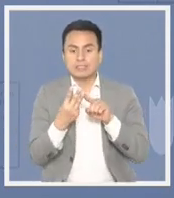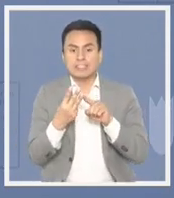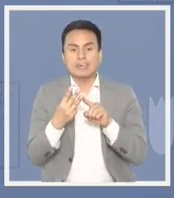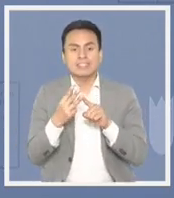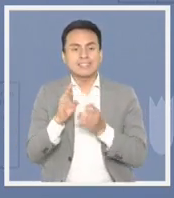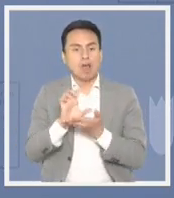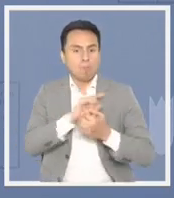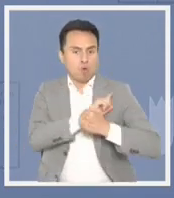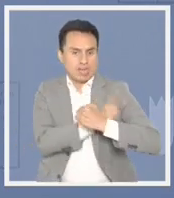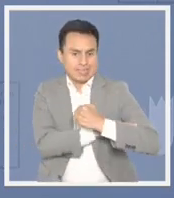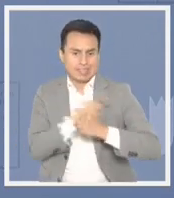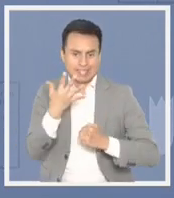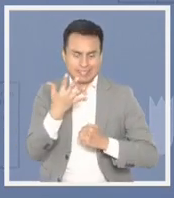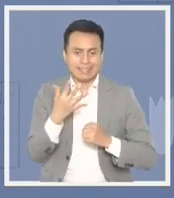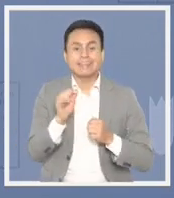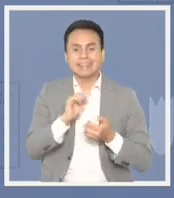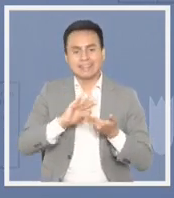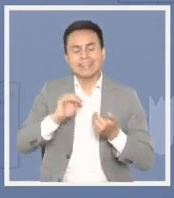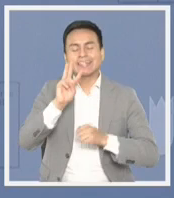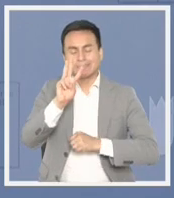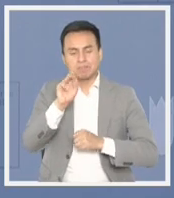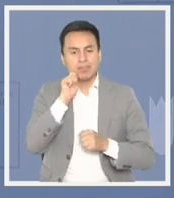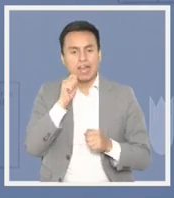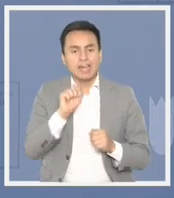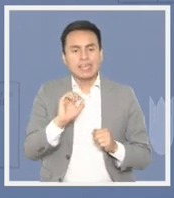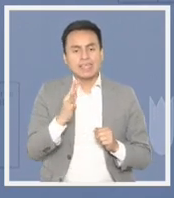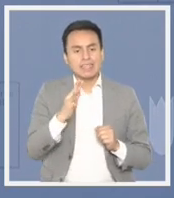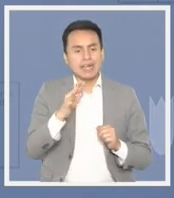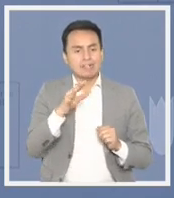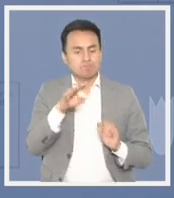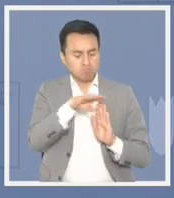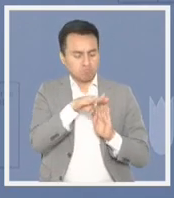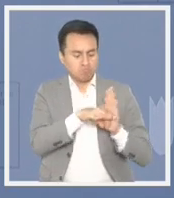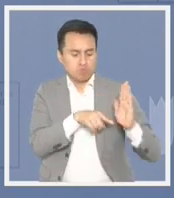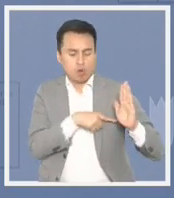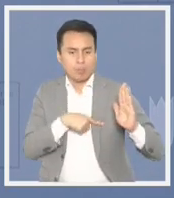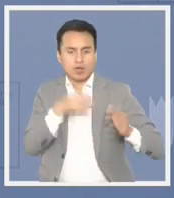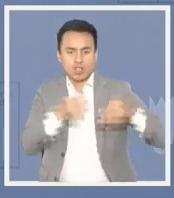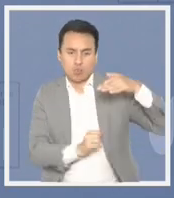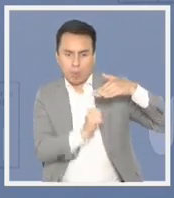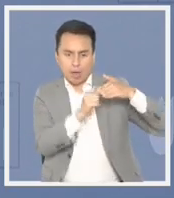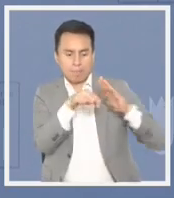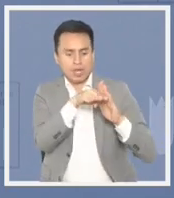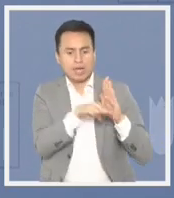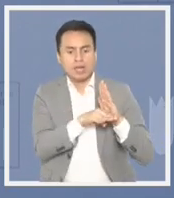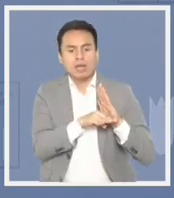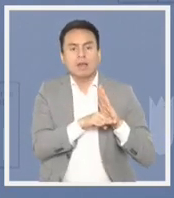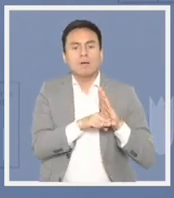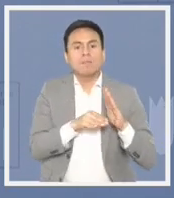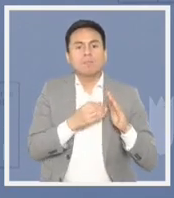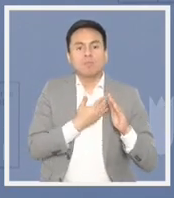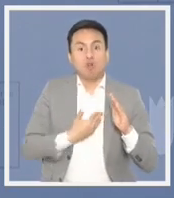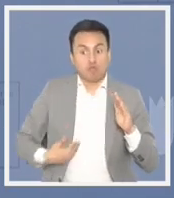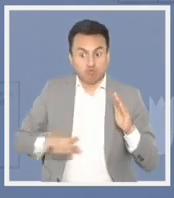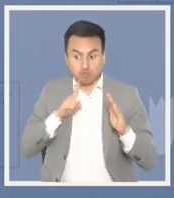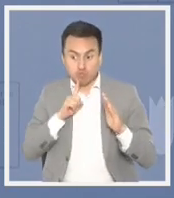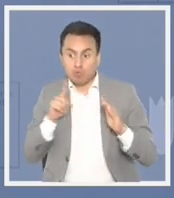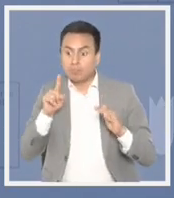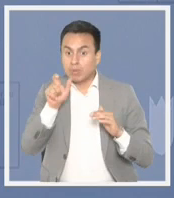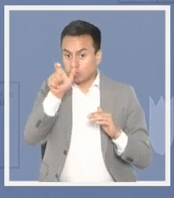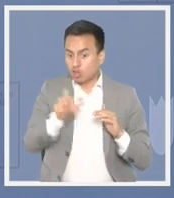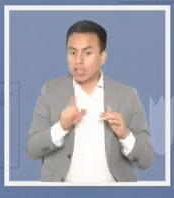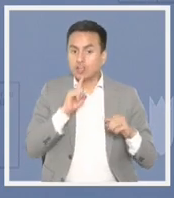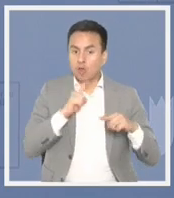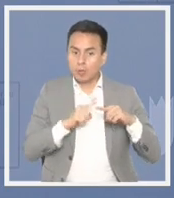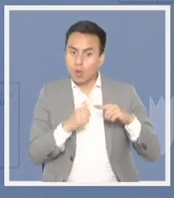del Estado. La Corte Suprema realiza una quina, el Presidente de la República, el Poder Ejecutivo, tiene que nominar a una